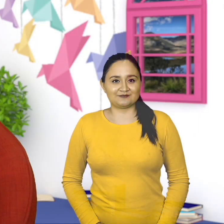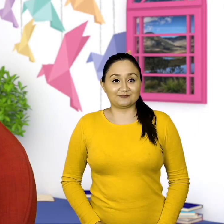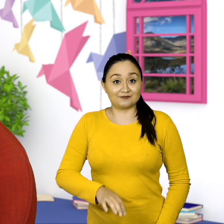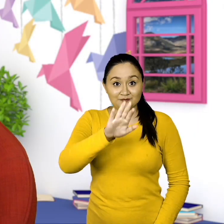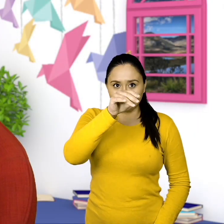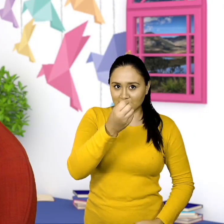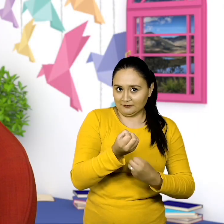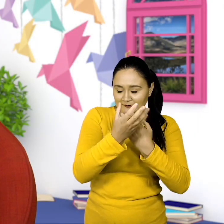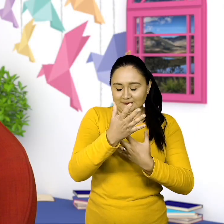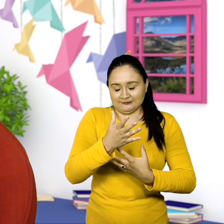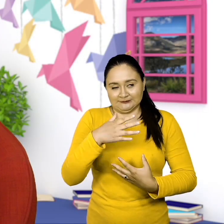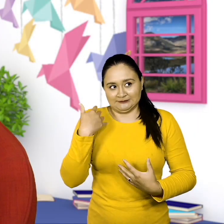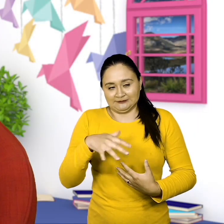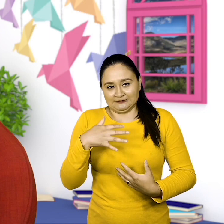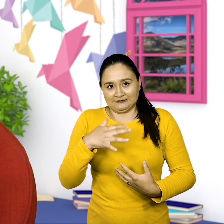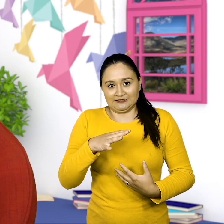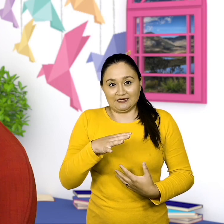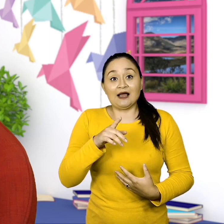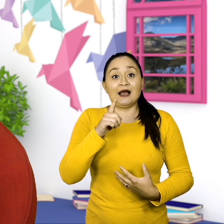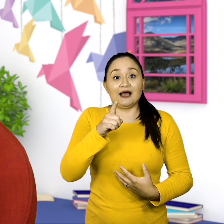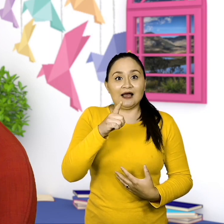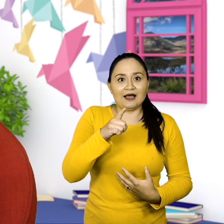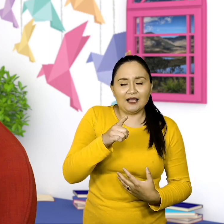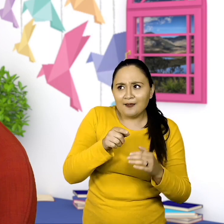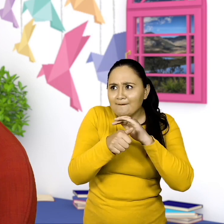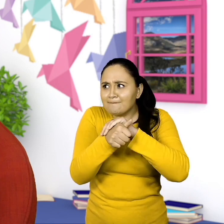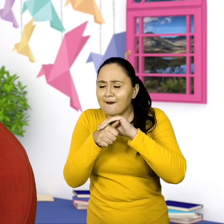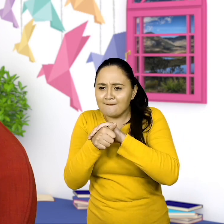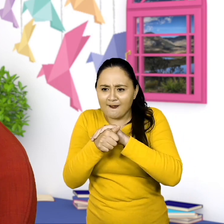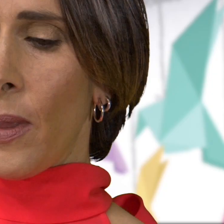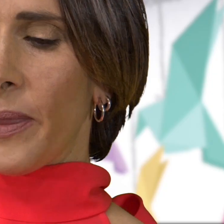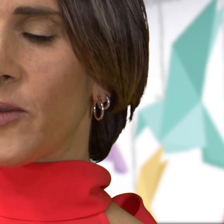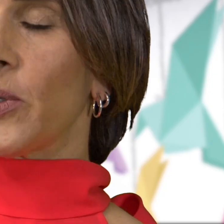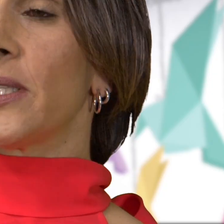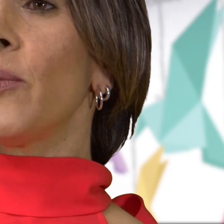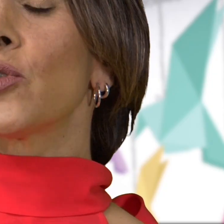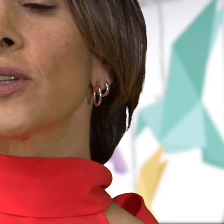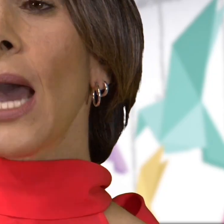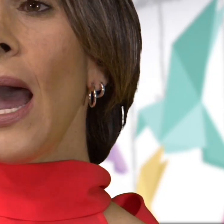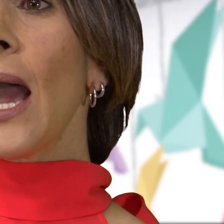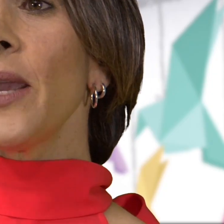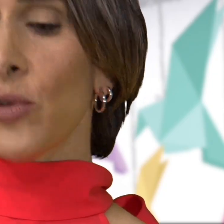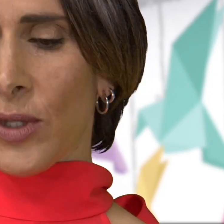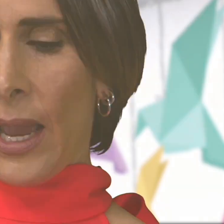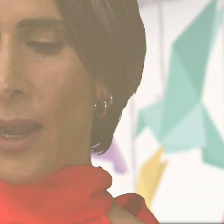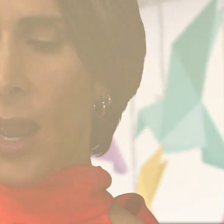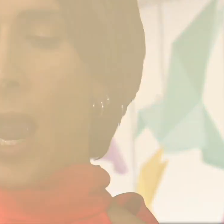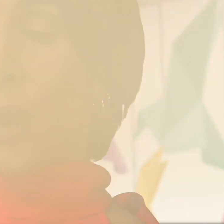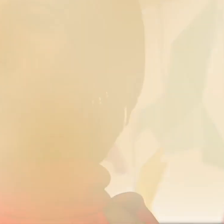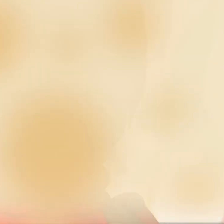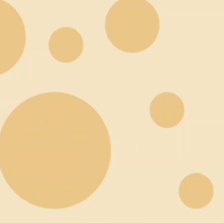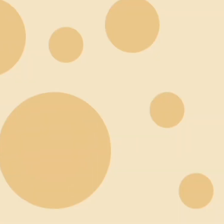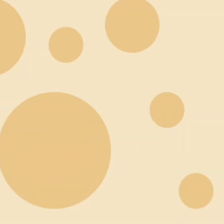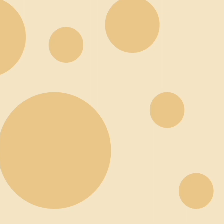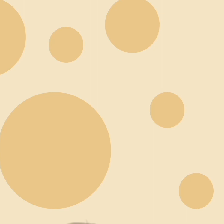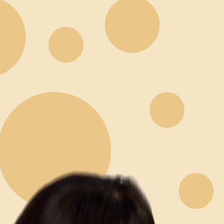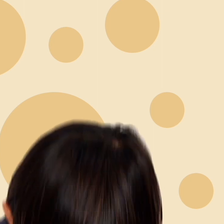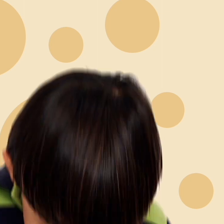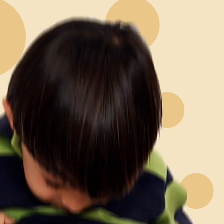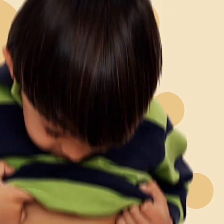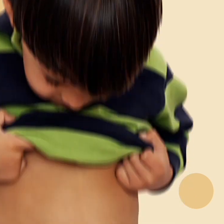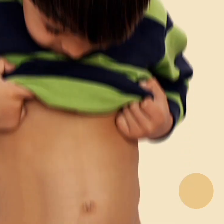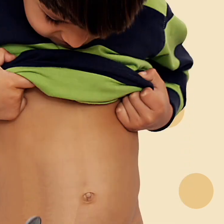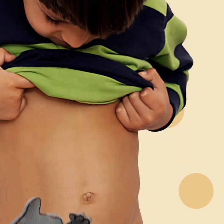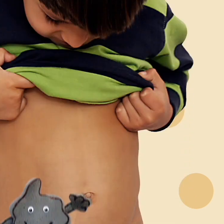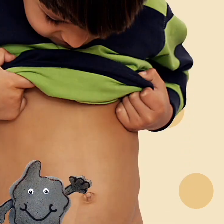Les tengo que confesar, hallar su nuevo escondite me costó mucho trabajo. Después de buscar y buscar, acurrucado en mi